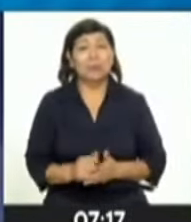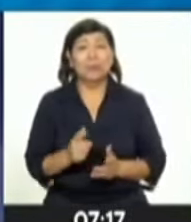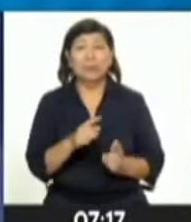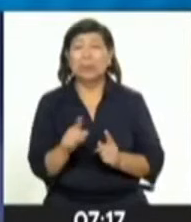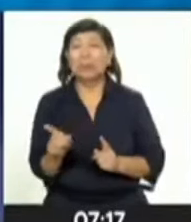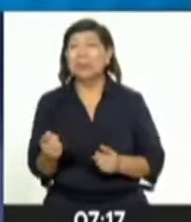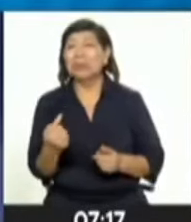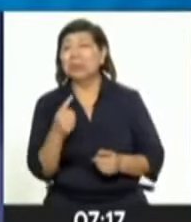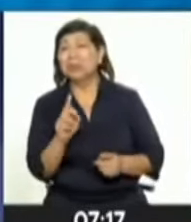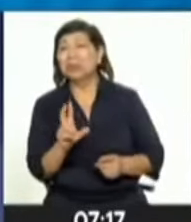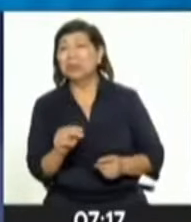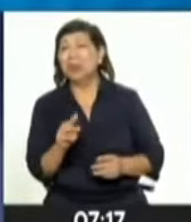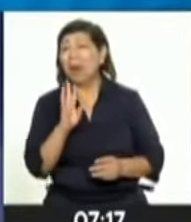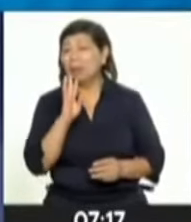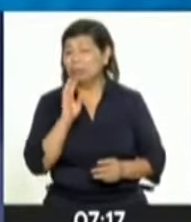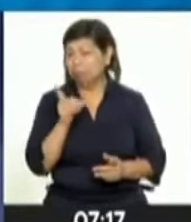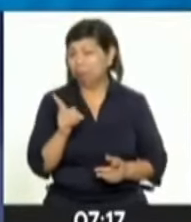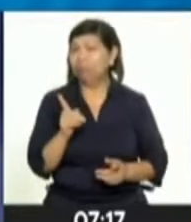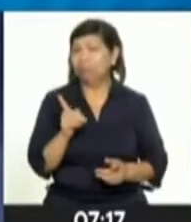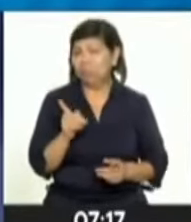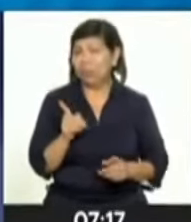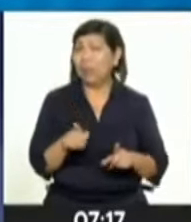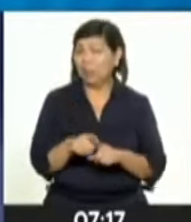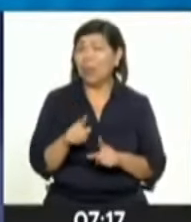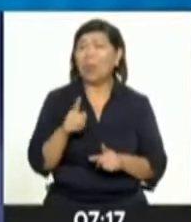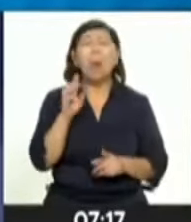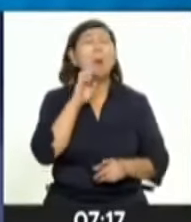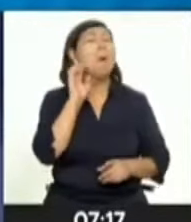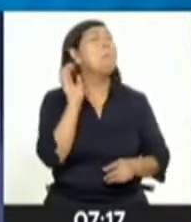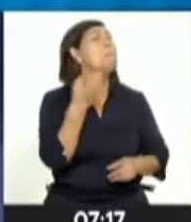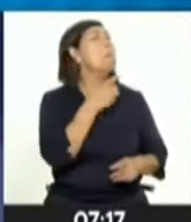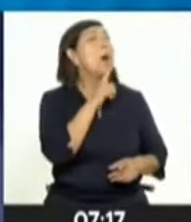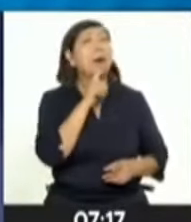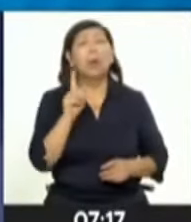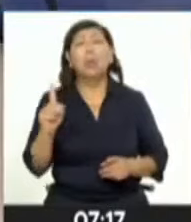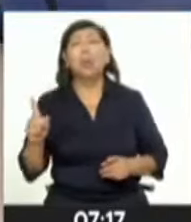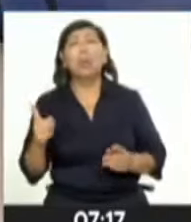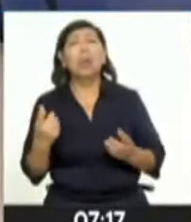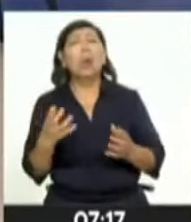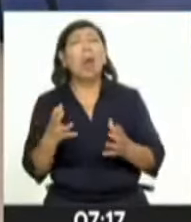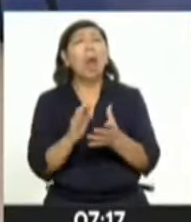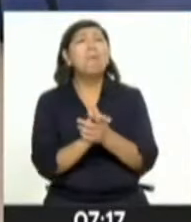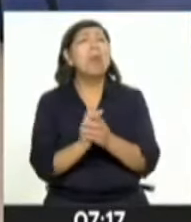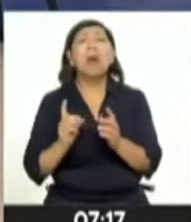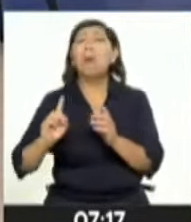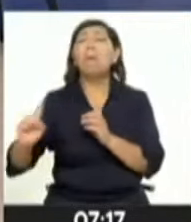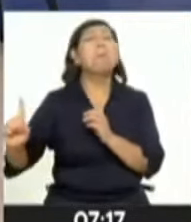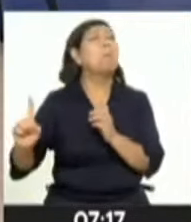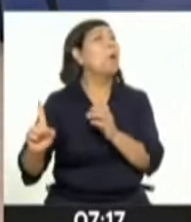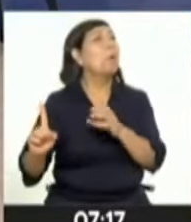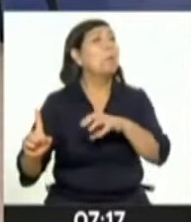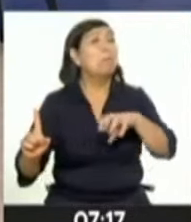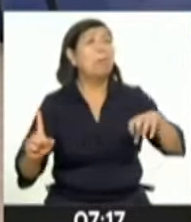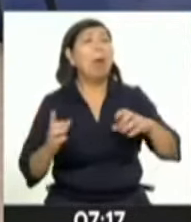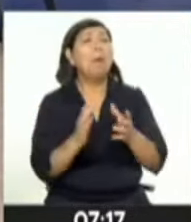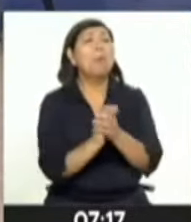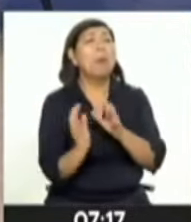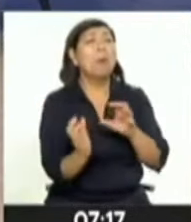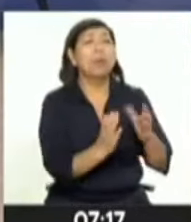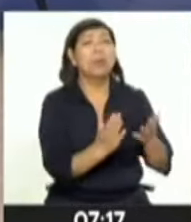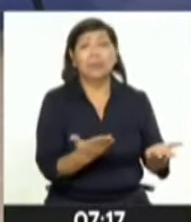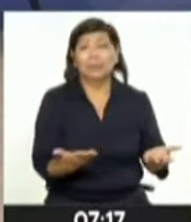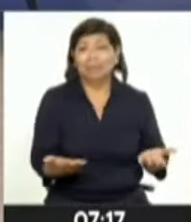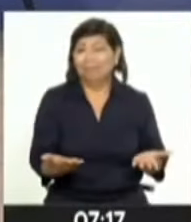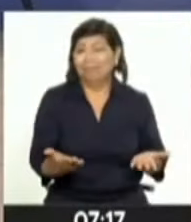chico y simplemente no hablarle es un tipo de violencia. Y, o no reconocer las diferencias también es un tipo